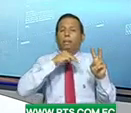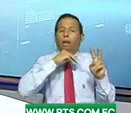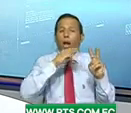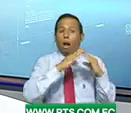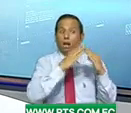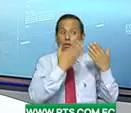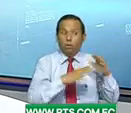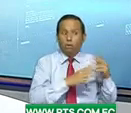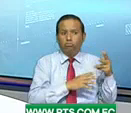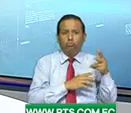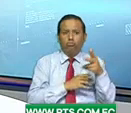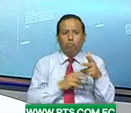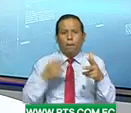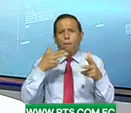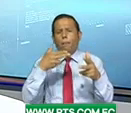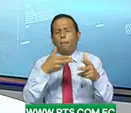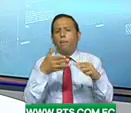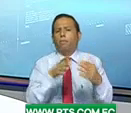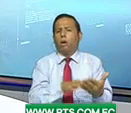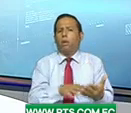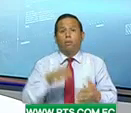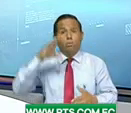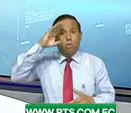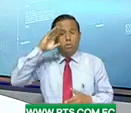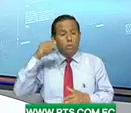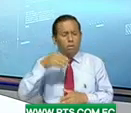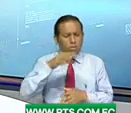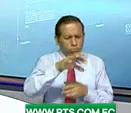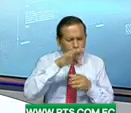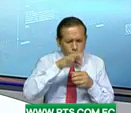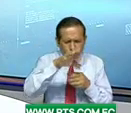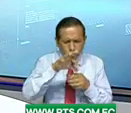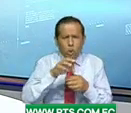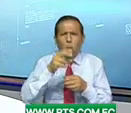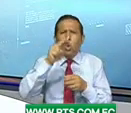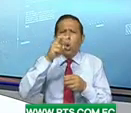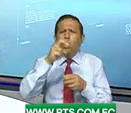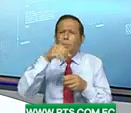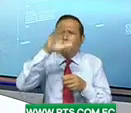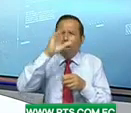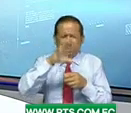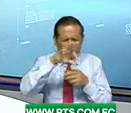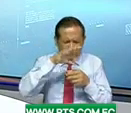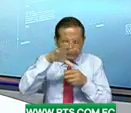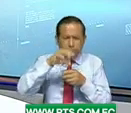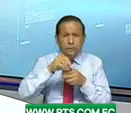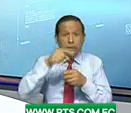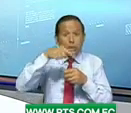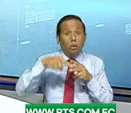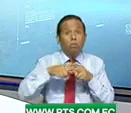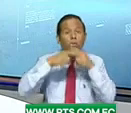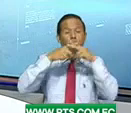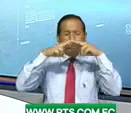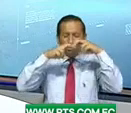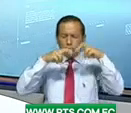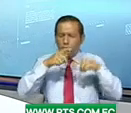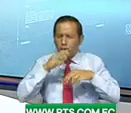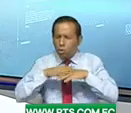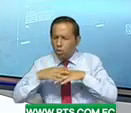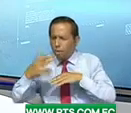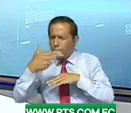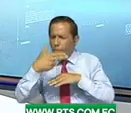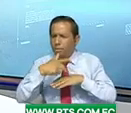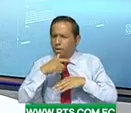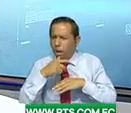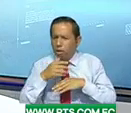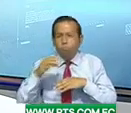levantó una docena de indicios balísticos e inició las investigaciones para identificar a los sicarios. Manabí es una de las tres provincias